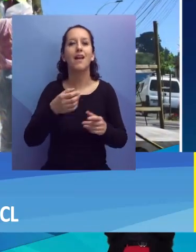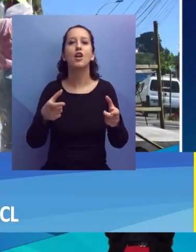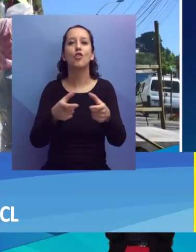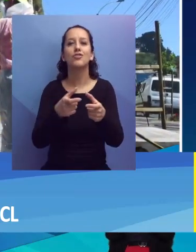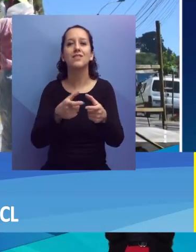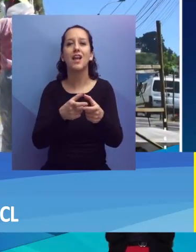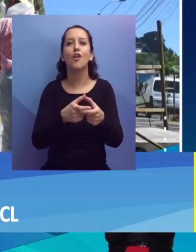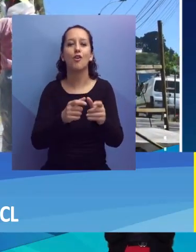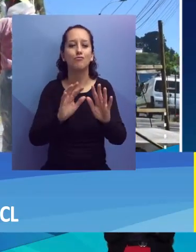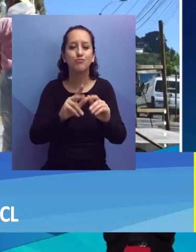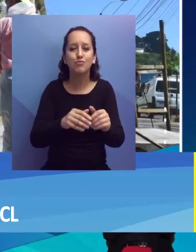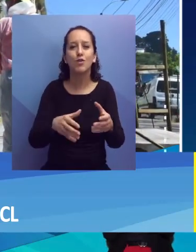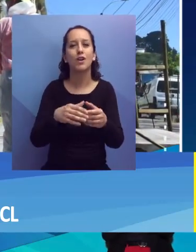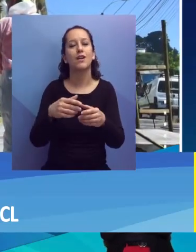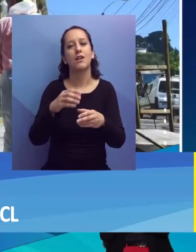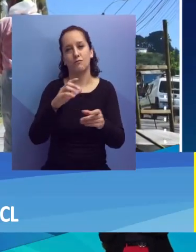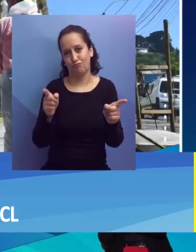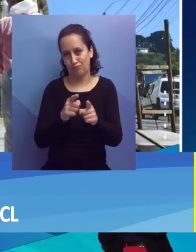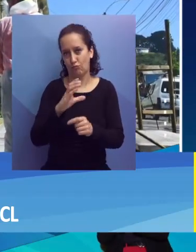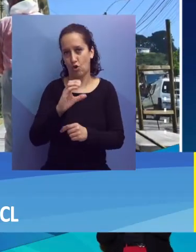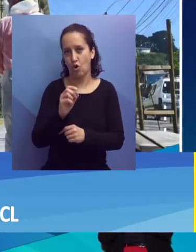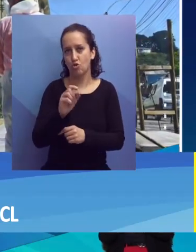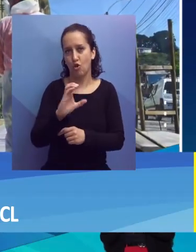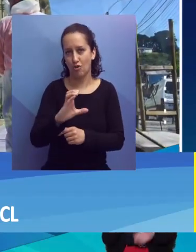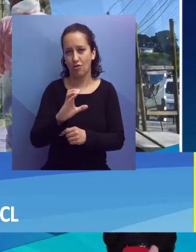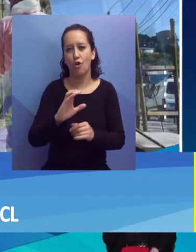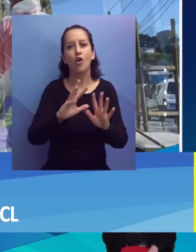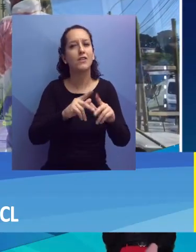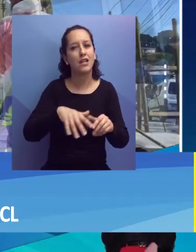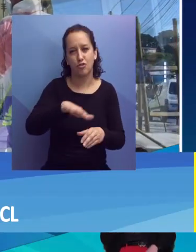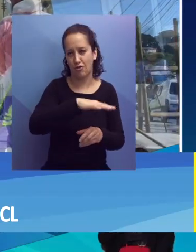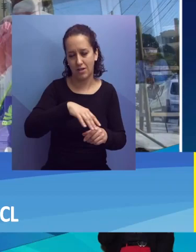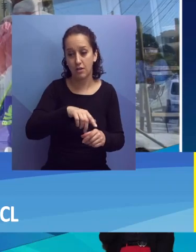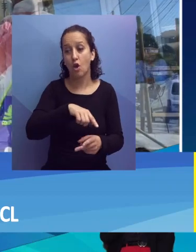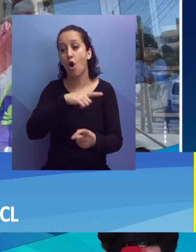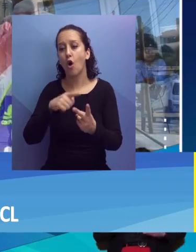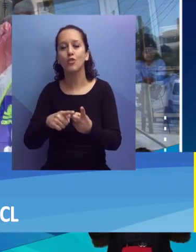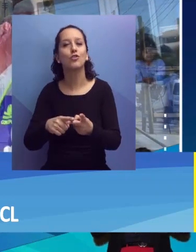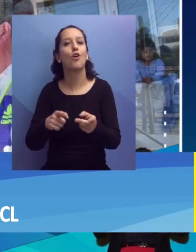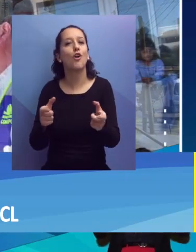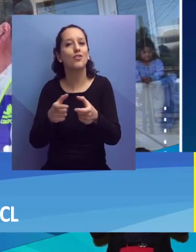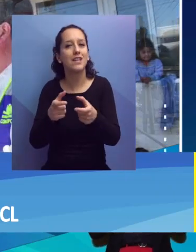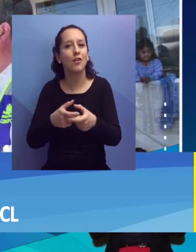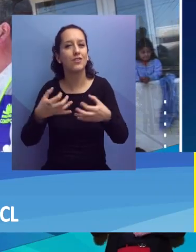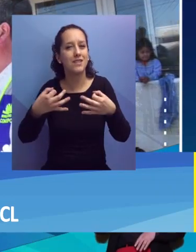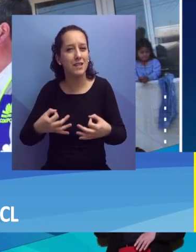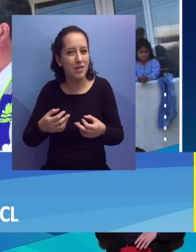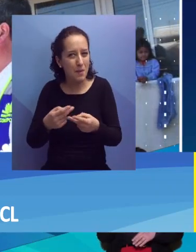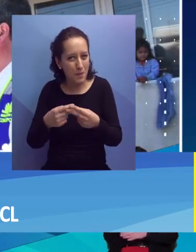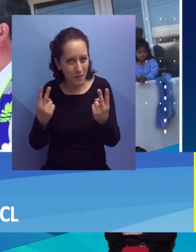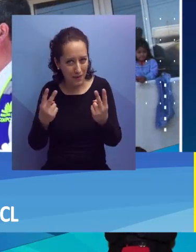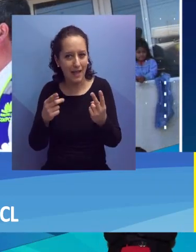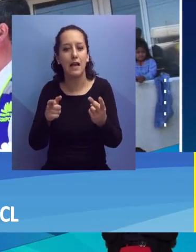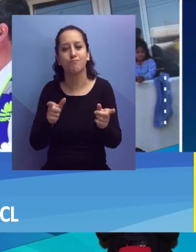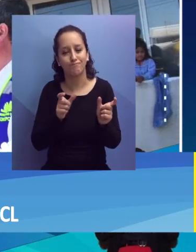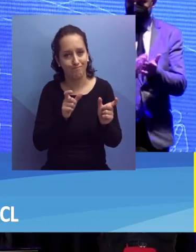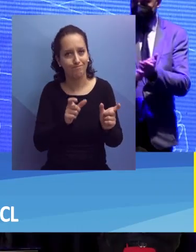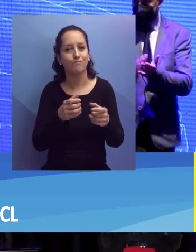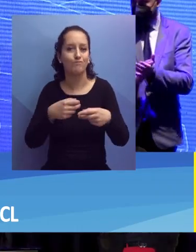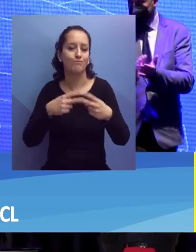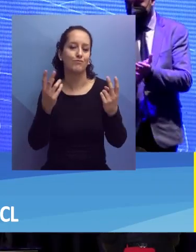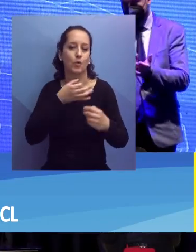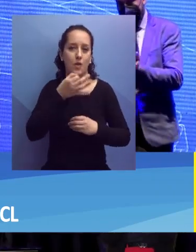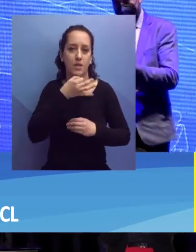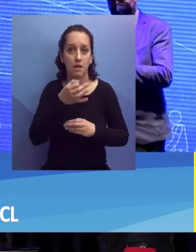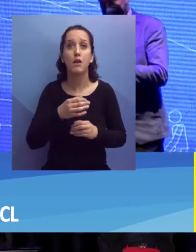de Organizaciones de la Sociedad Civil, el COSOC, y al Consejo Comunal de Seguridad Pública. La cuenta completa